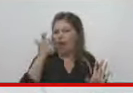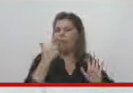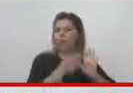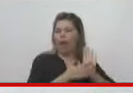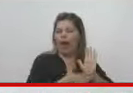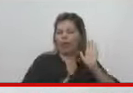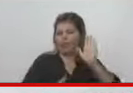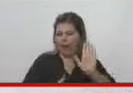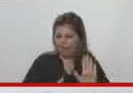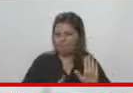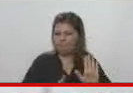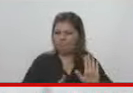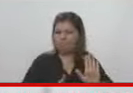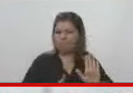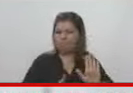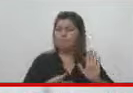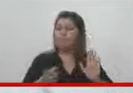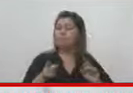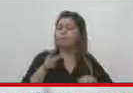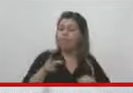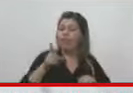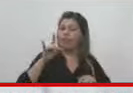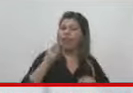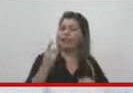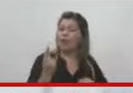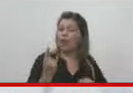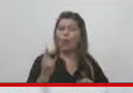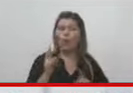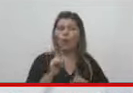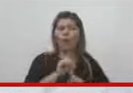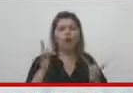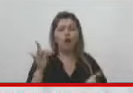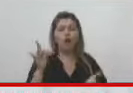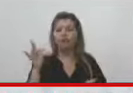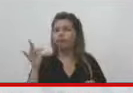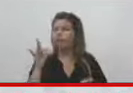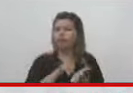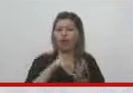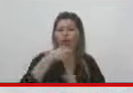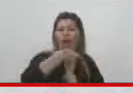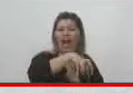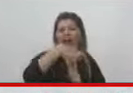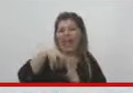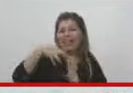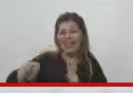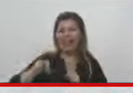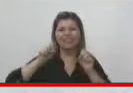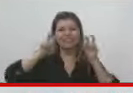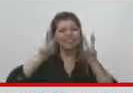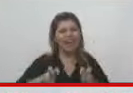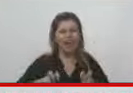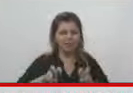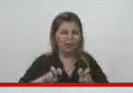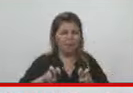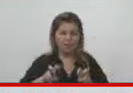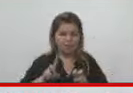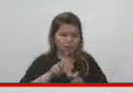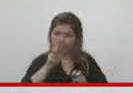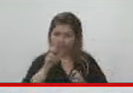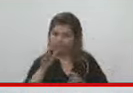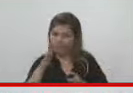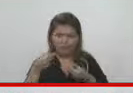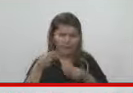este DNU no pasó por las áreas técnicas competentes en la materia, no